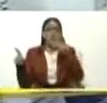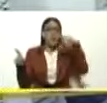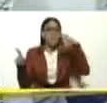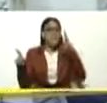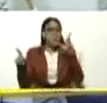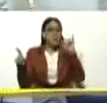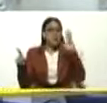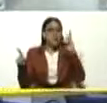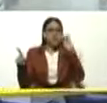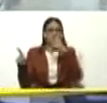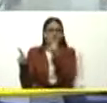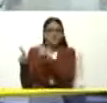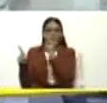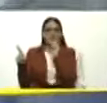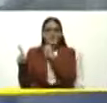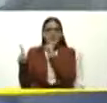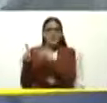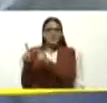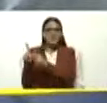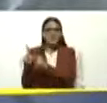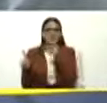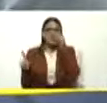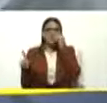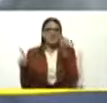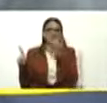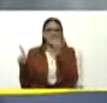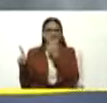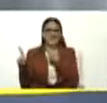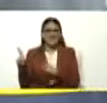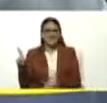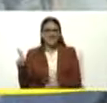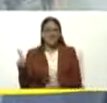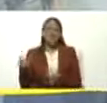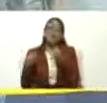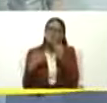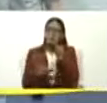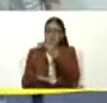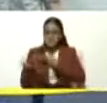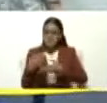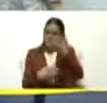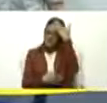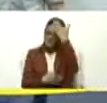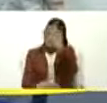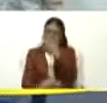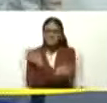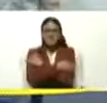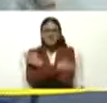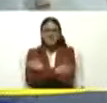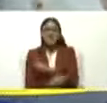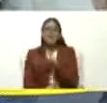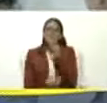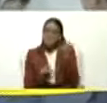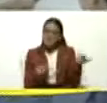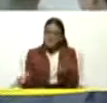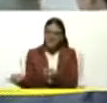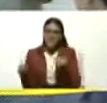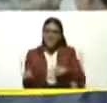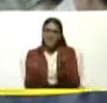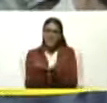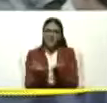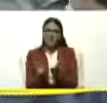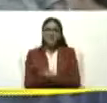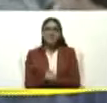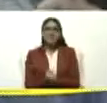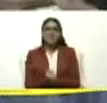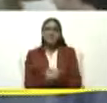¿te llaman el bigote? Algo parecido. Ahí me llama el super bigote, ¿ven? Bueno, poderes, bienvenido. Aquí tenemos el laboratorio